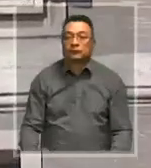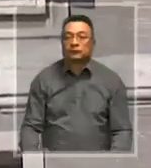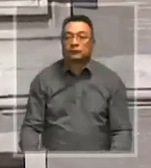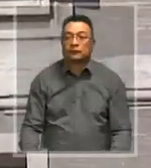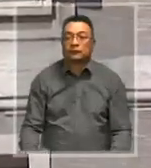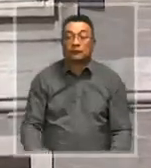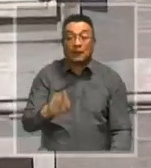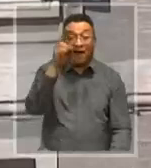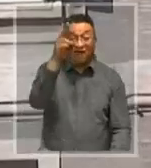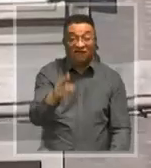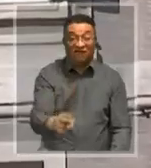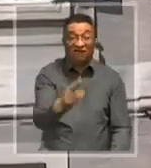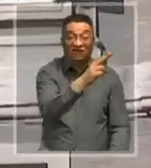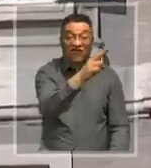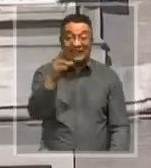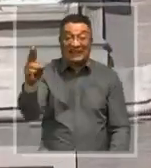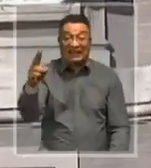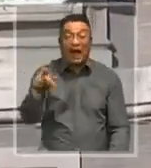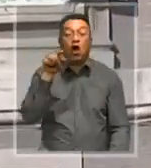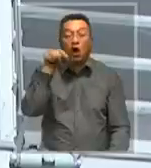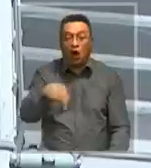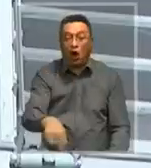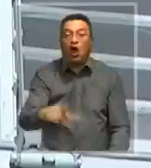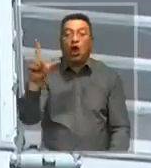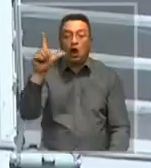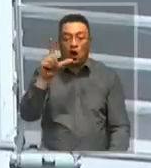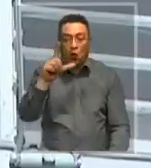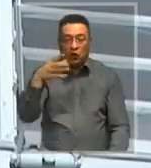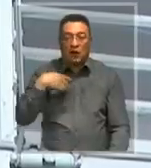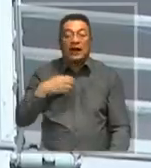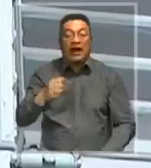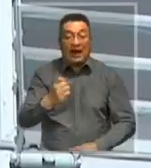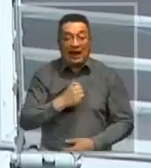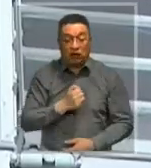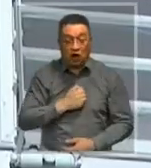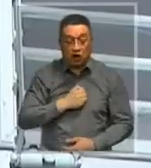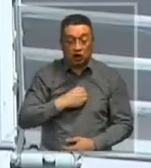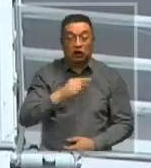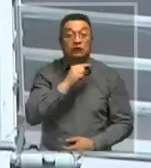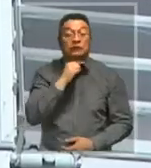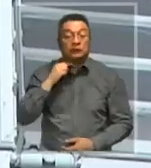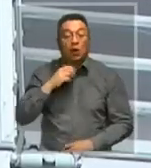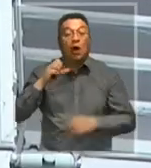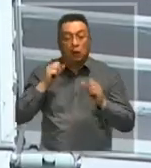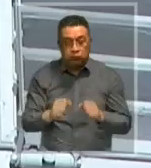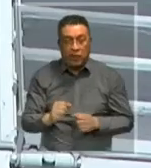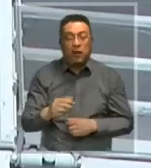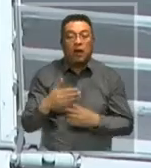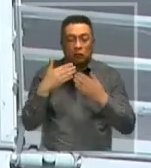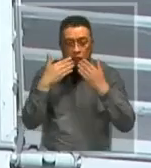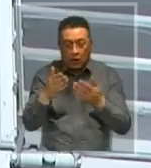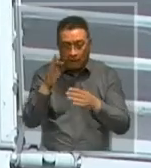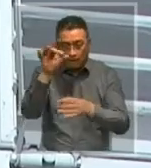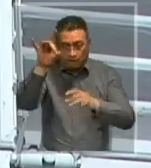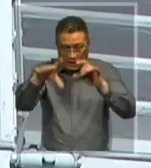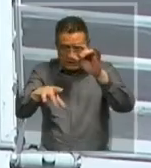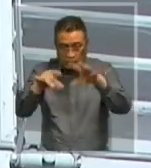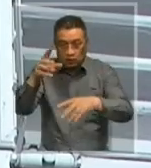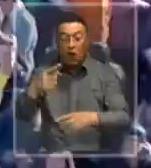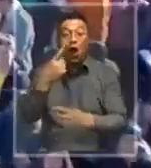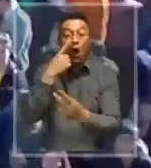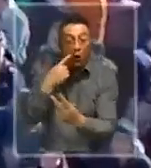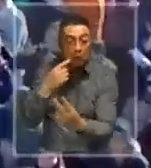El Vaticano anunció este lunes que los sacerdotes católicos podrán administrar bendiciones a parejas del mismo